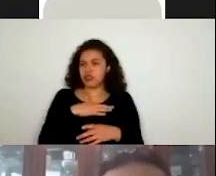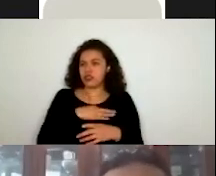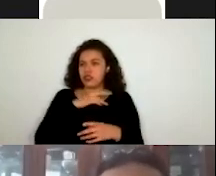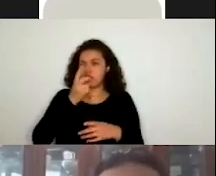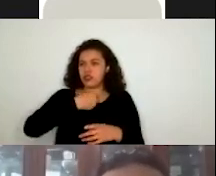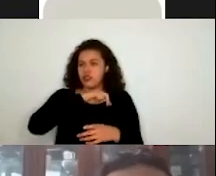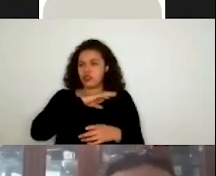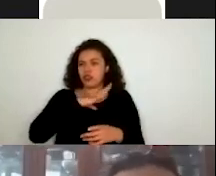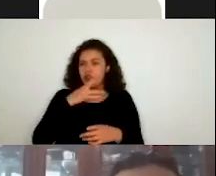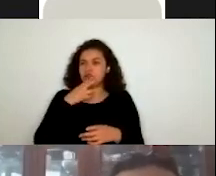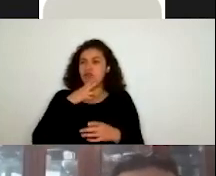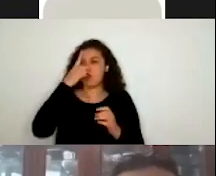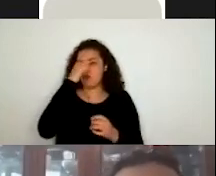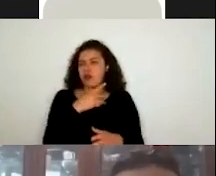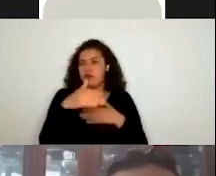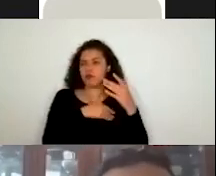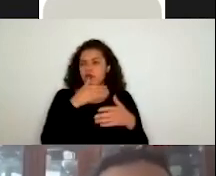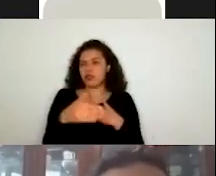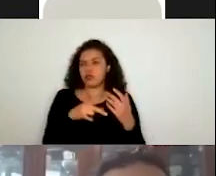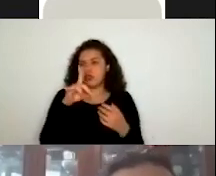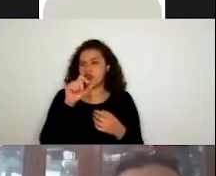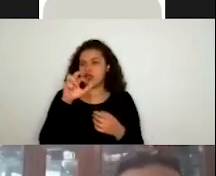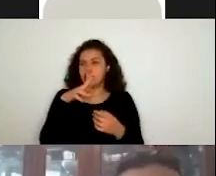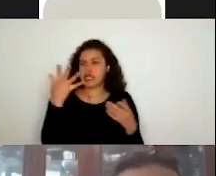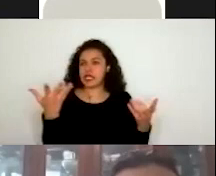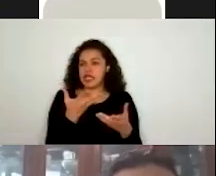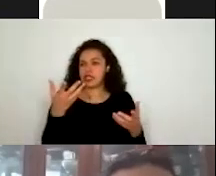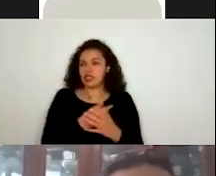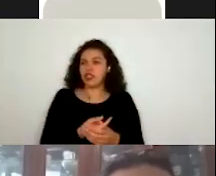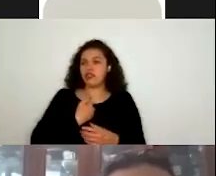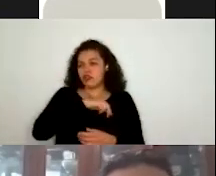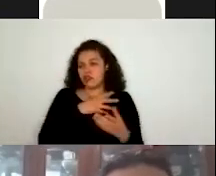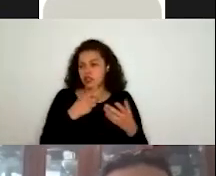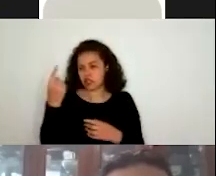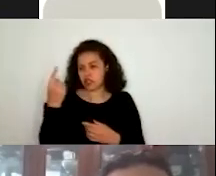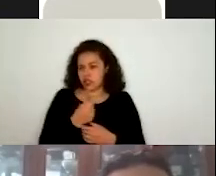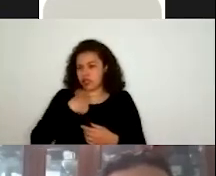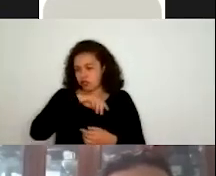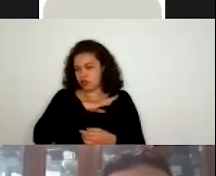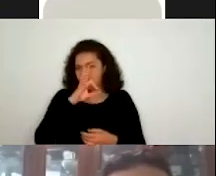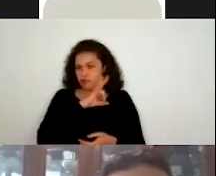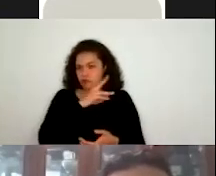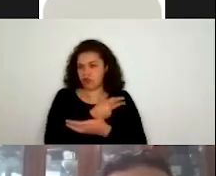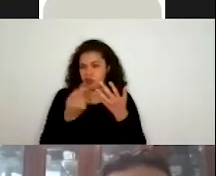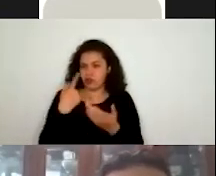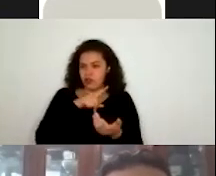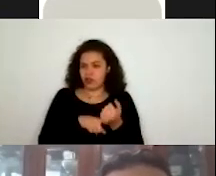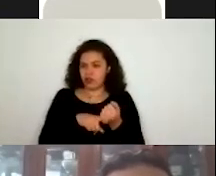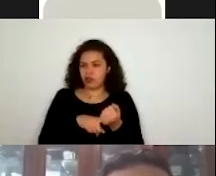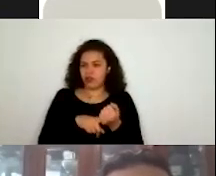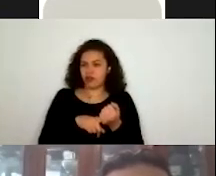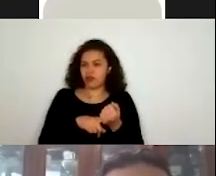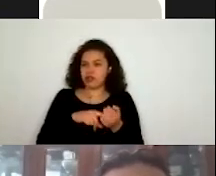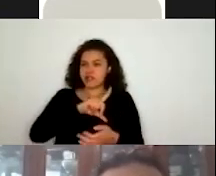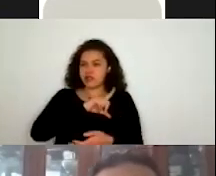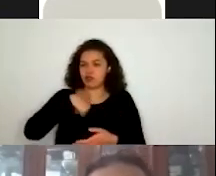o que se utilicen para un proceso industrial. ¿Qué hacemos nosotros? Nos vamos a nuestro programa interno y los